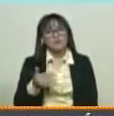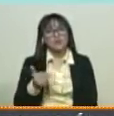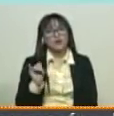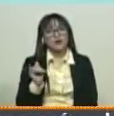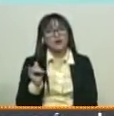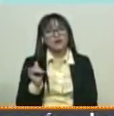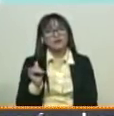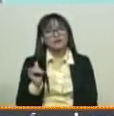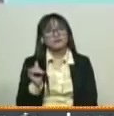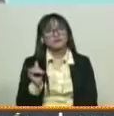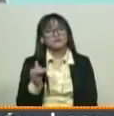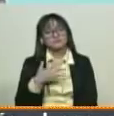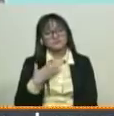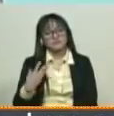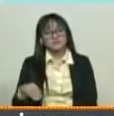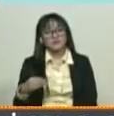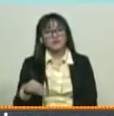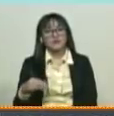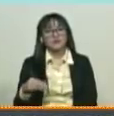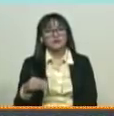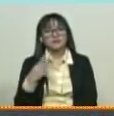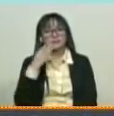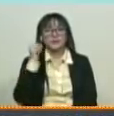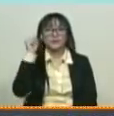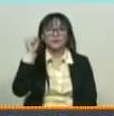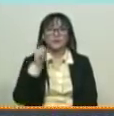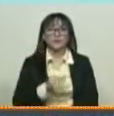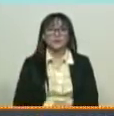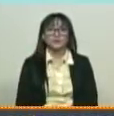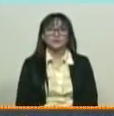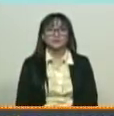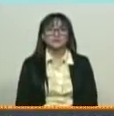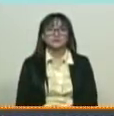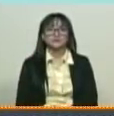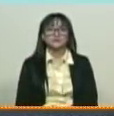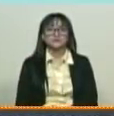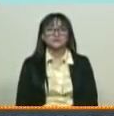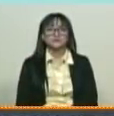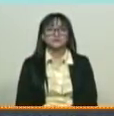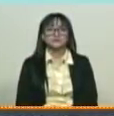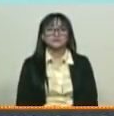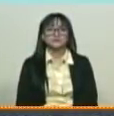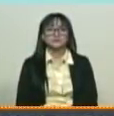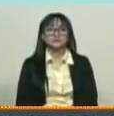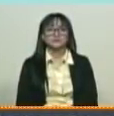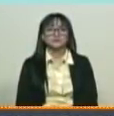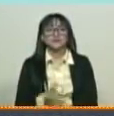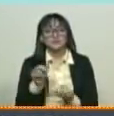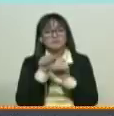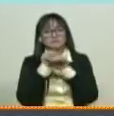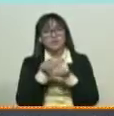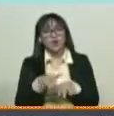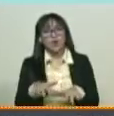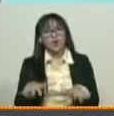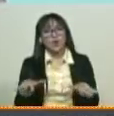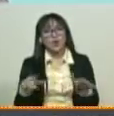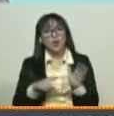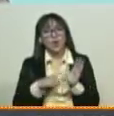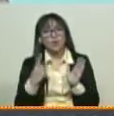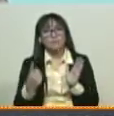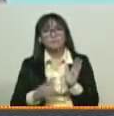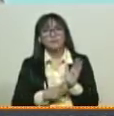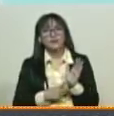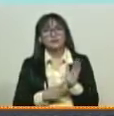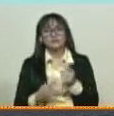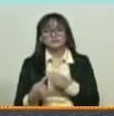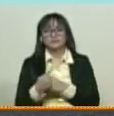nuestro candidato, nuestro presidente Nicolás Maduro. En el marco del despliegue absoluto que ha ordenado